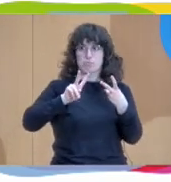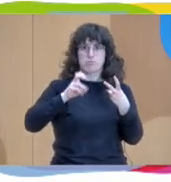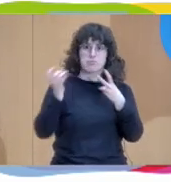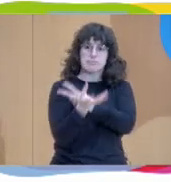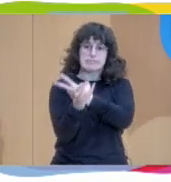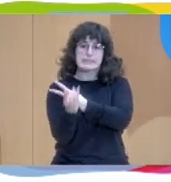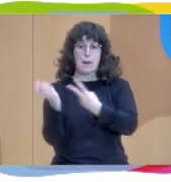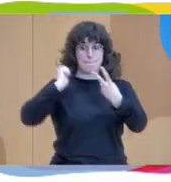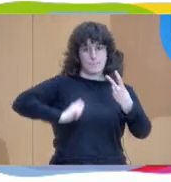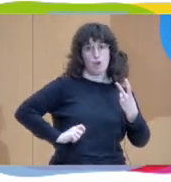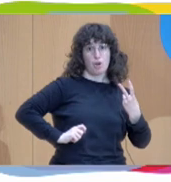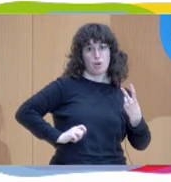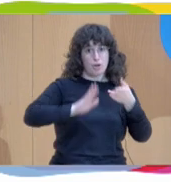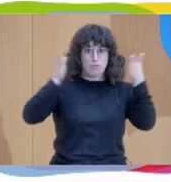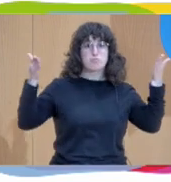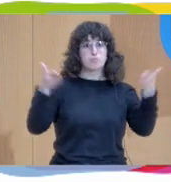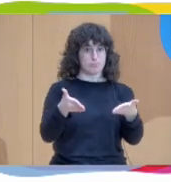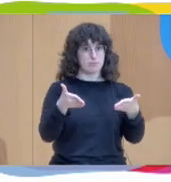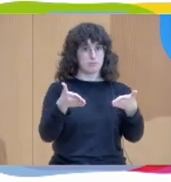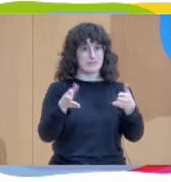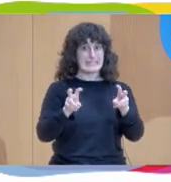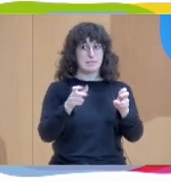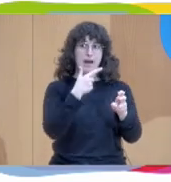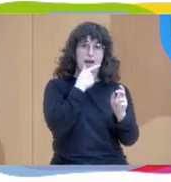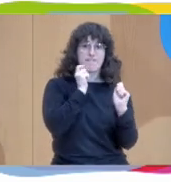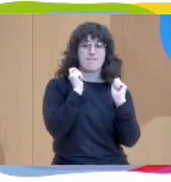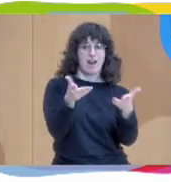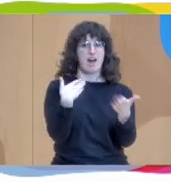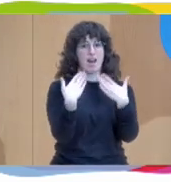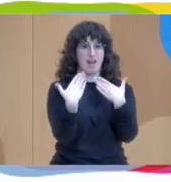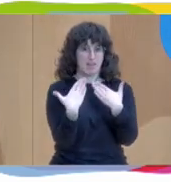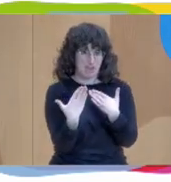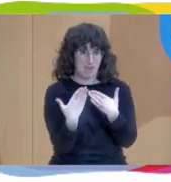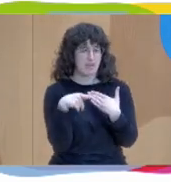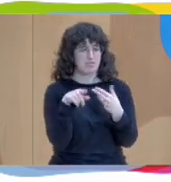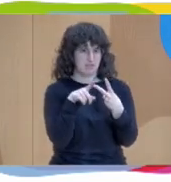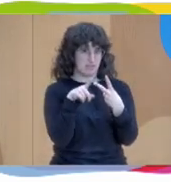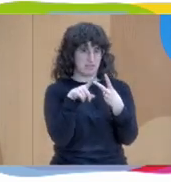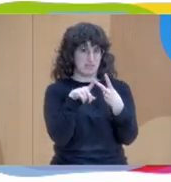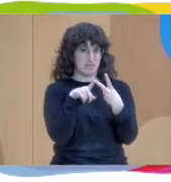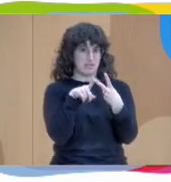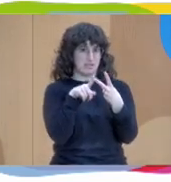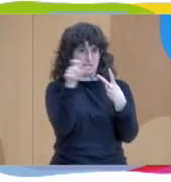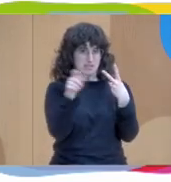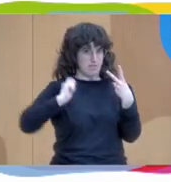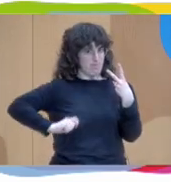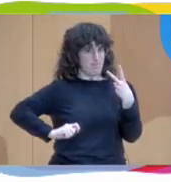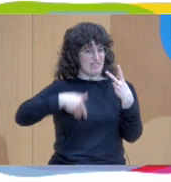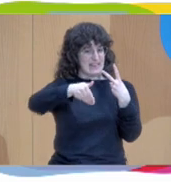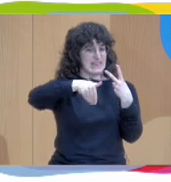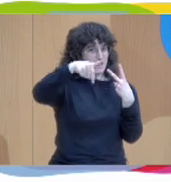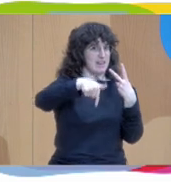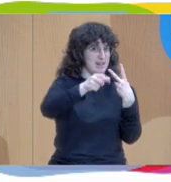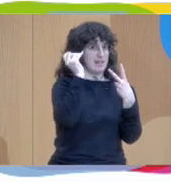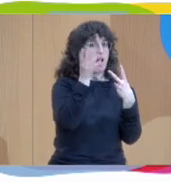se dediquen al a la facilitación dialógica y que conoceréis eh a lo largo de esta jornada mediante un